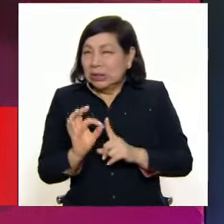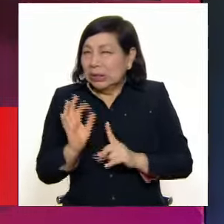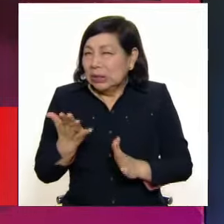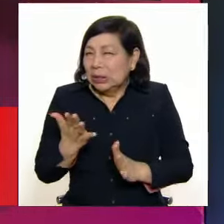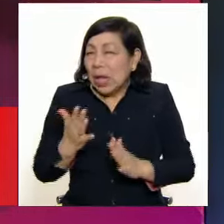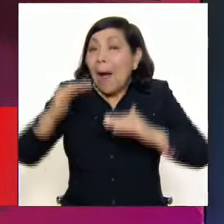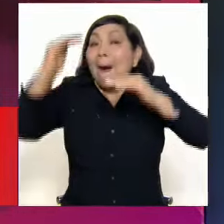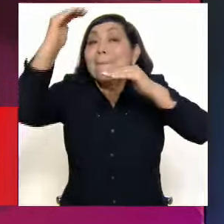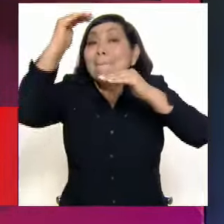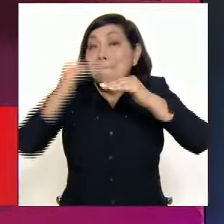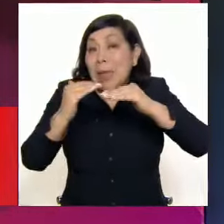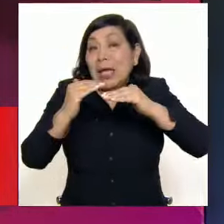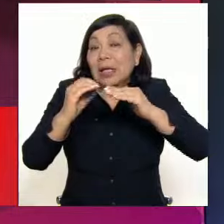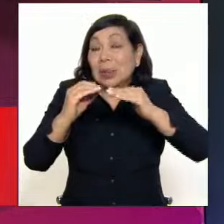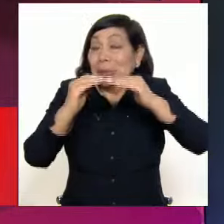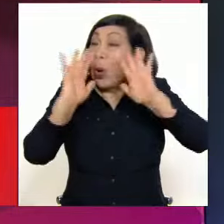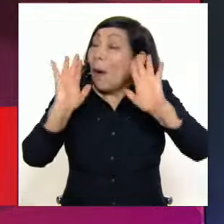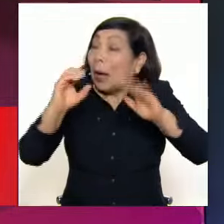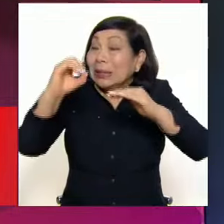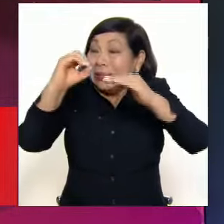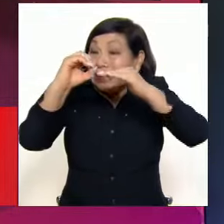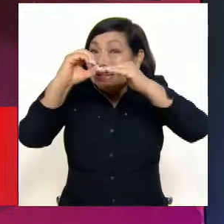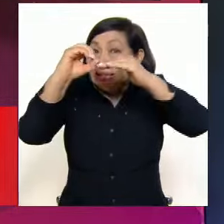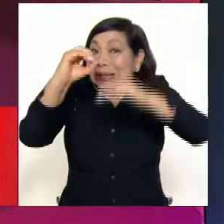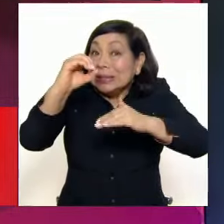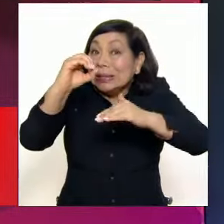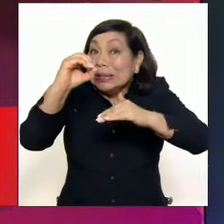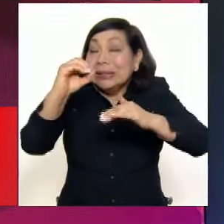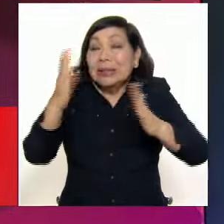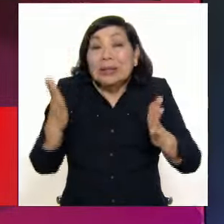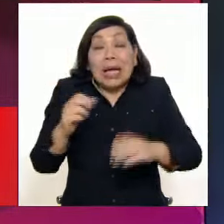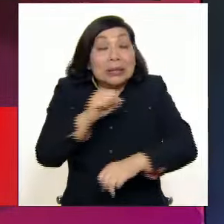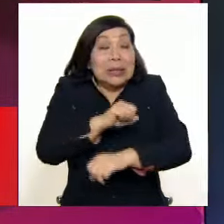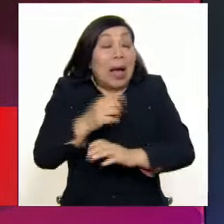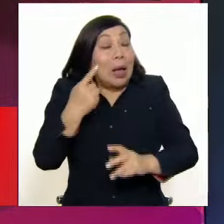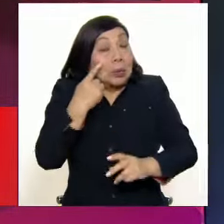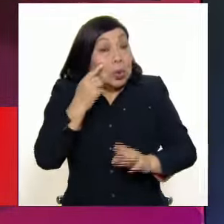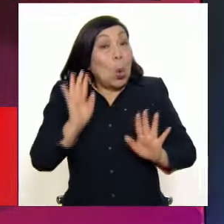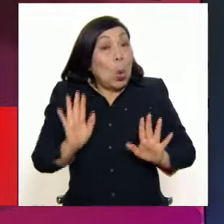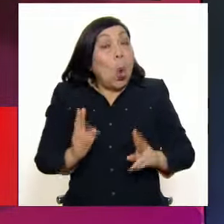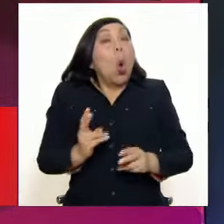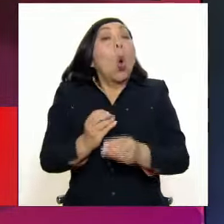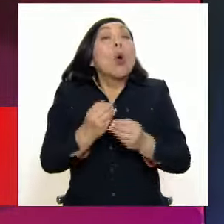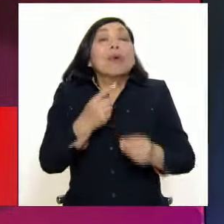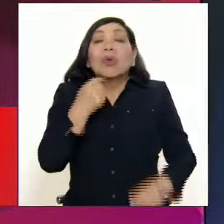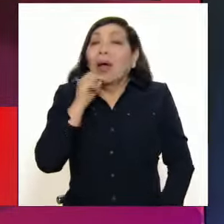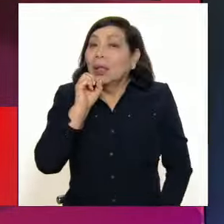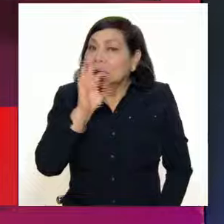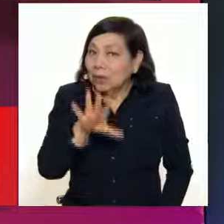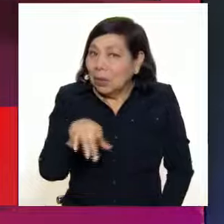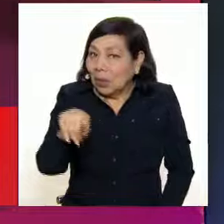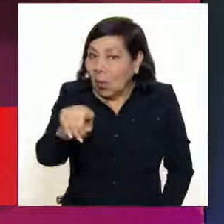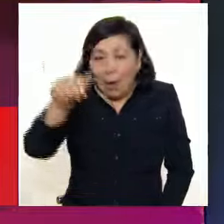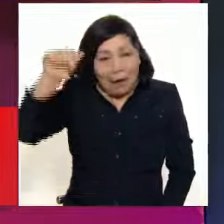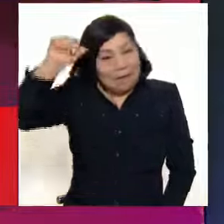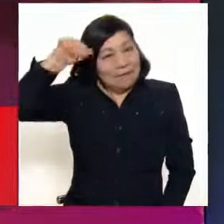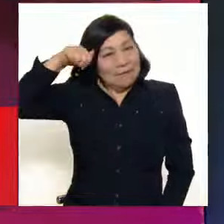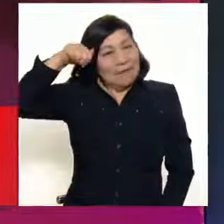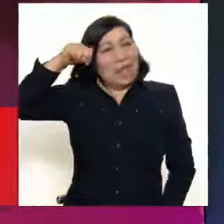por debajo de los 0 grados, en especial en la zona de la Sierra Norte. Como recomendación, recuerda